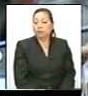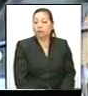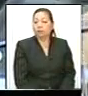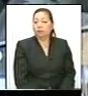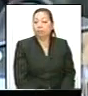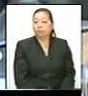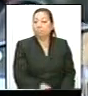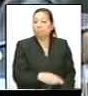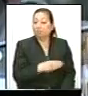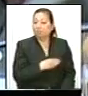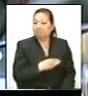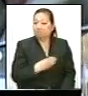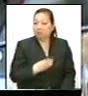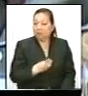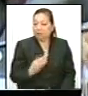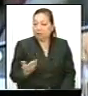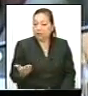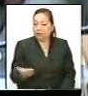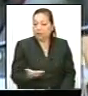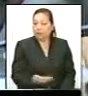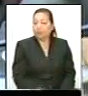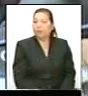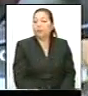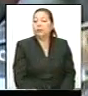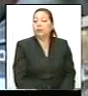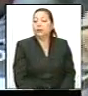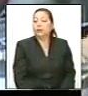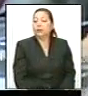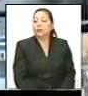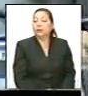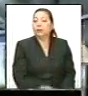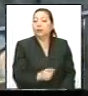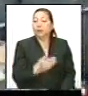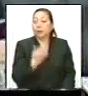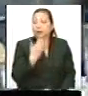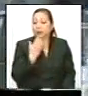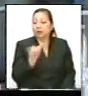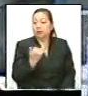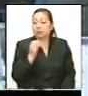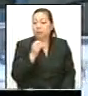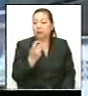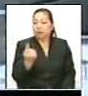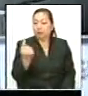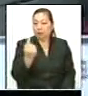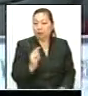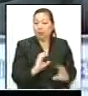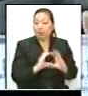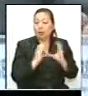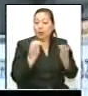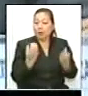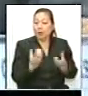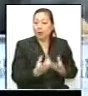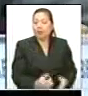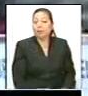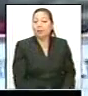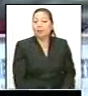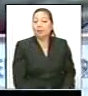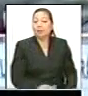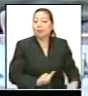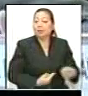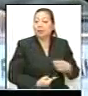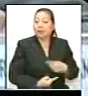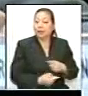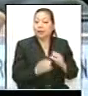Señor ministro, señores viceministros, ustedes saben que en esta oportunidad están en el Congreso y están viniendo